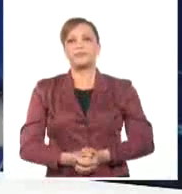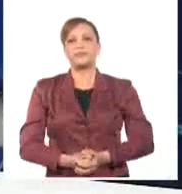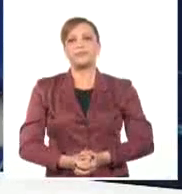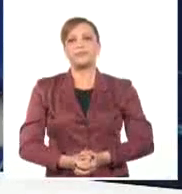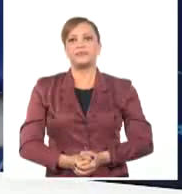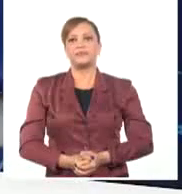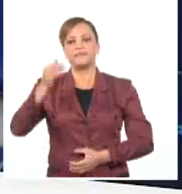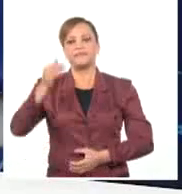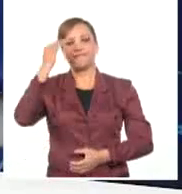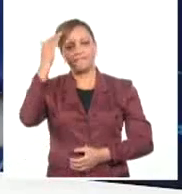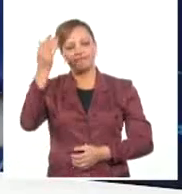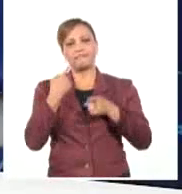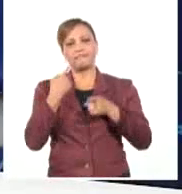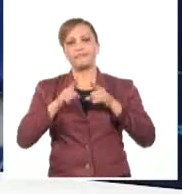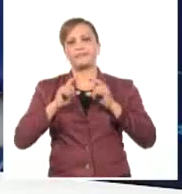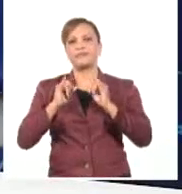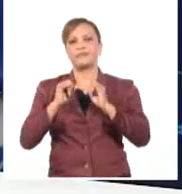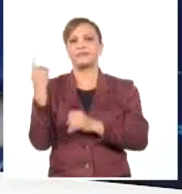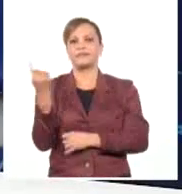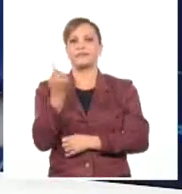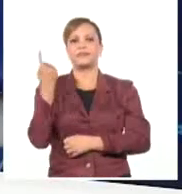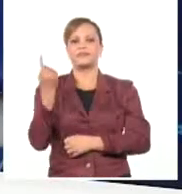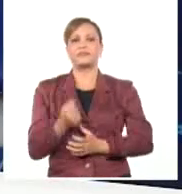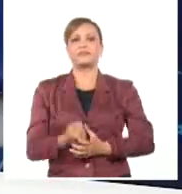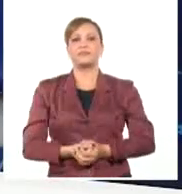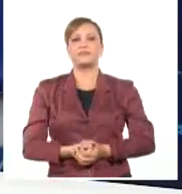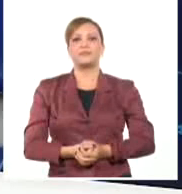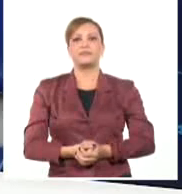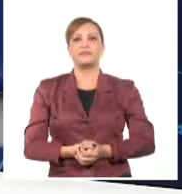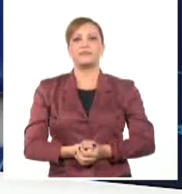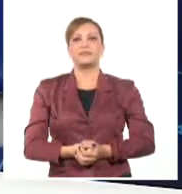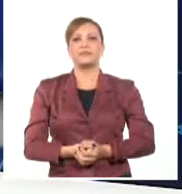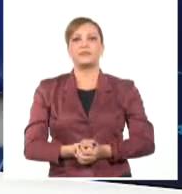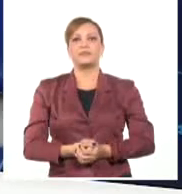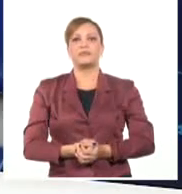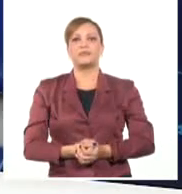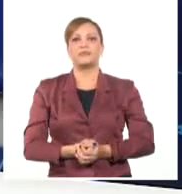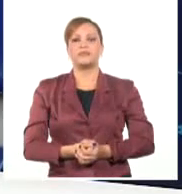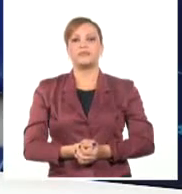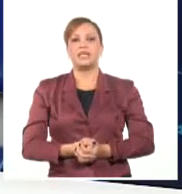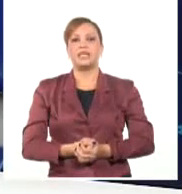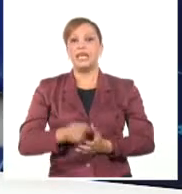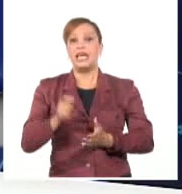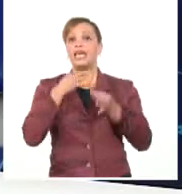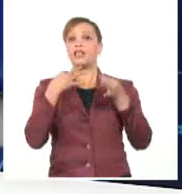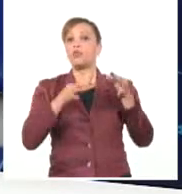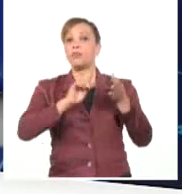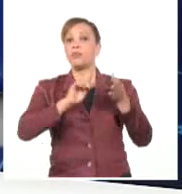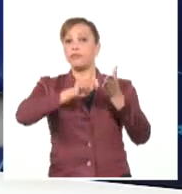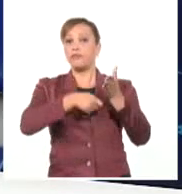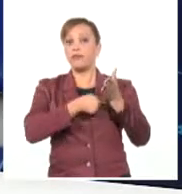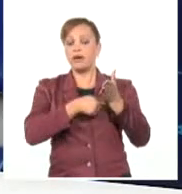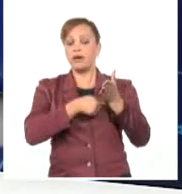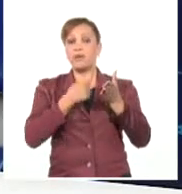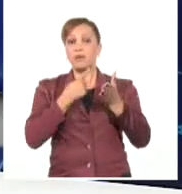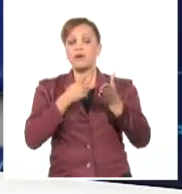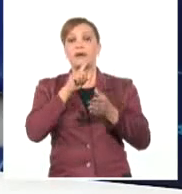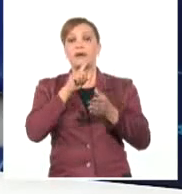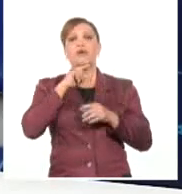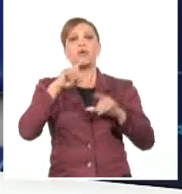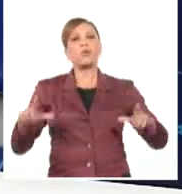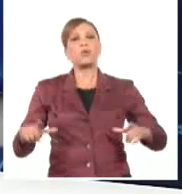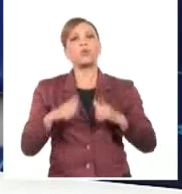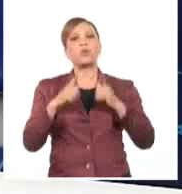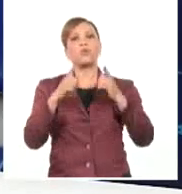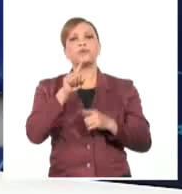Gracias, Anisley. Continuamos ahora con otros temas. El Manifiesto Comunista cumple 175 años. La publicación vio la luz